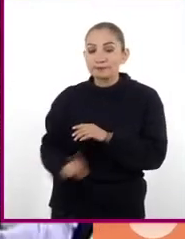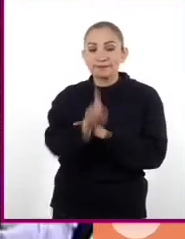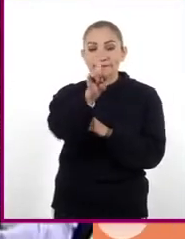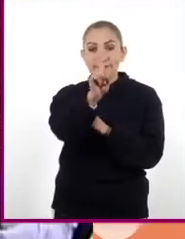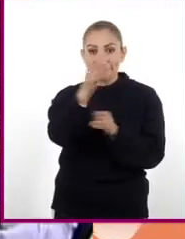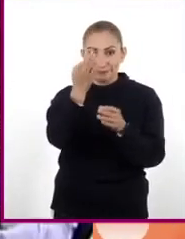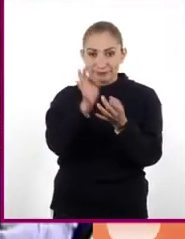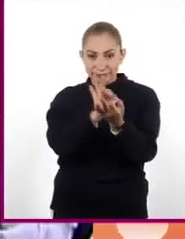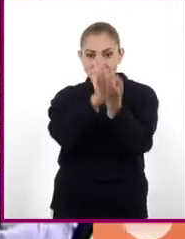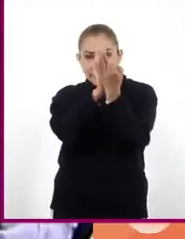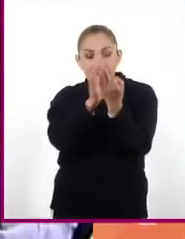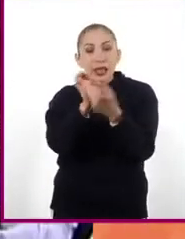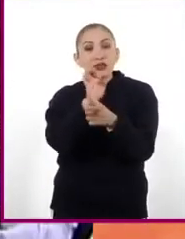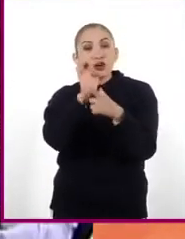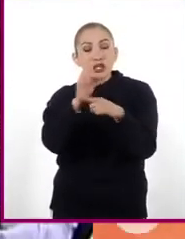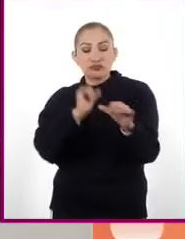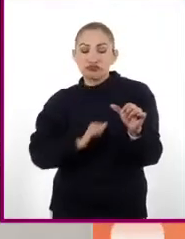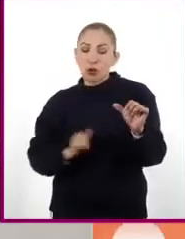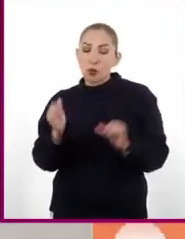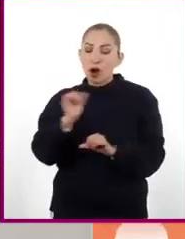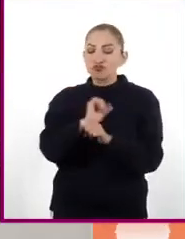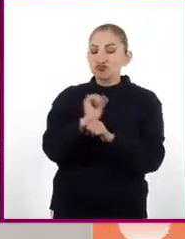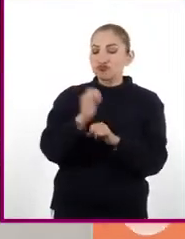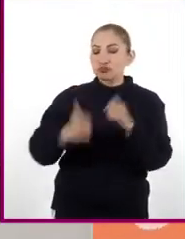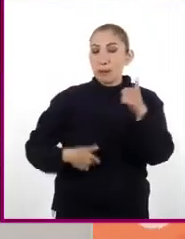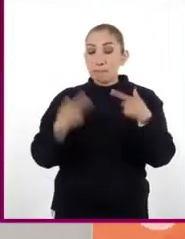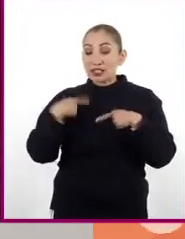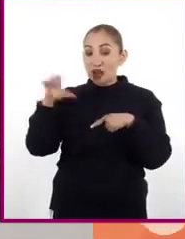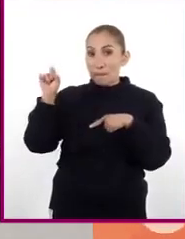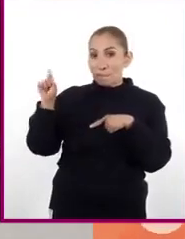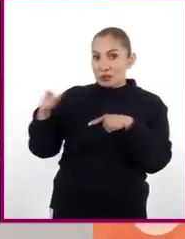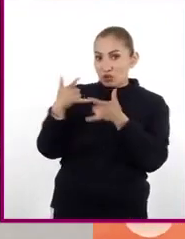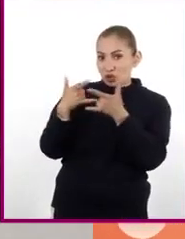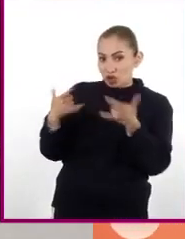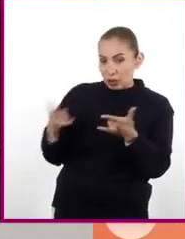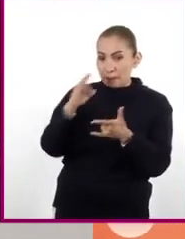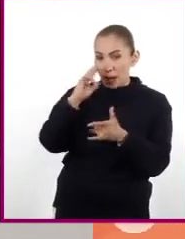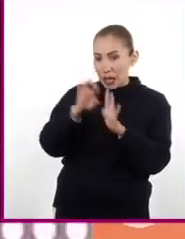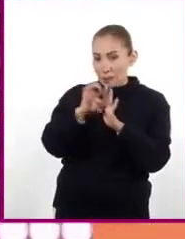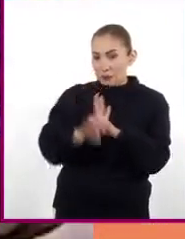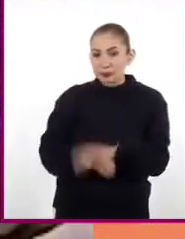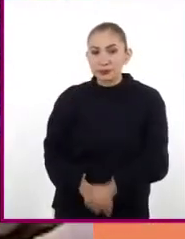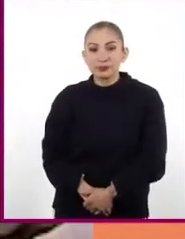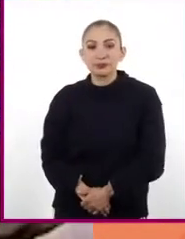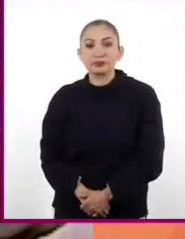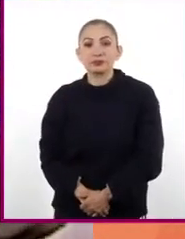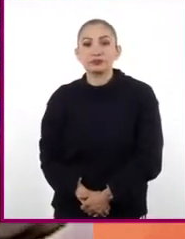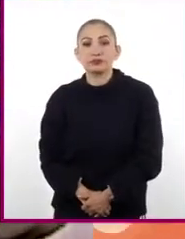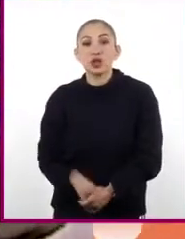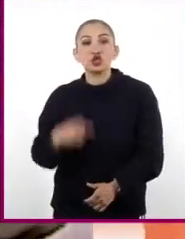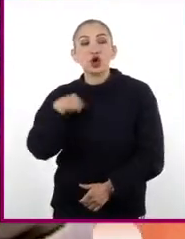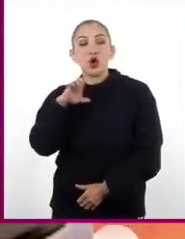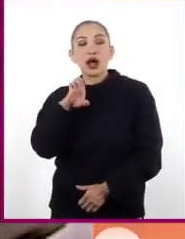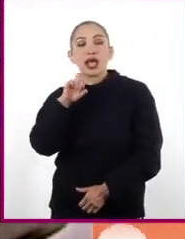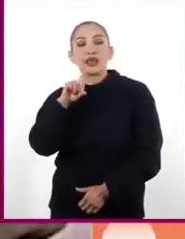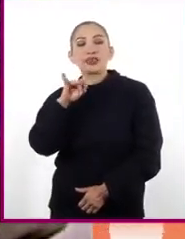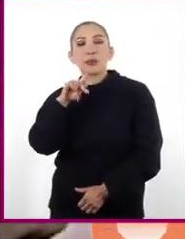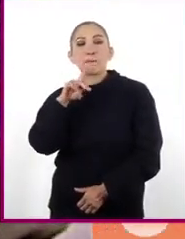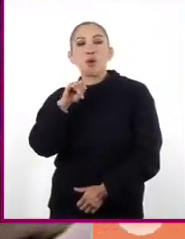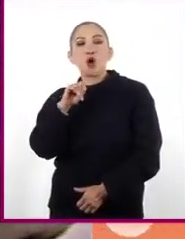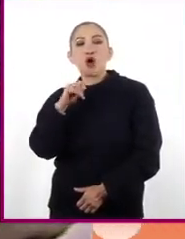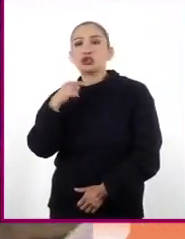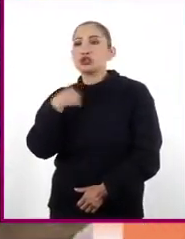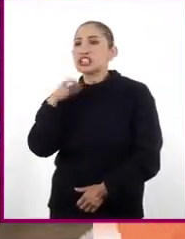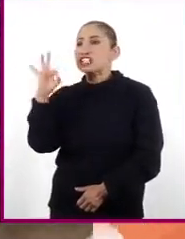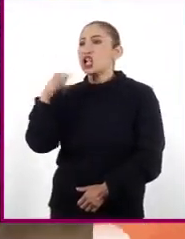al escenario y entonces actuará el personaje. Veamos algunos ejemplos. Yo soy Edipo.